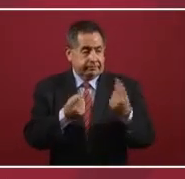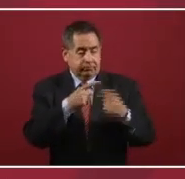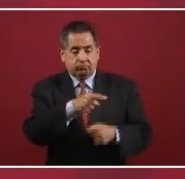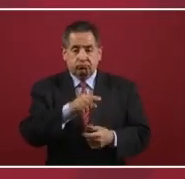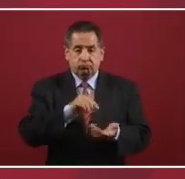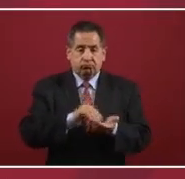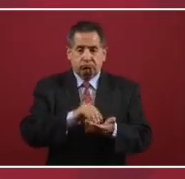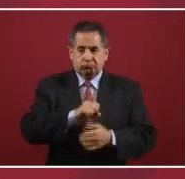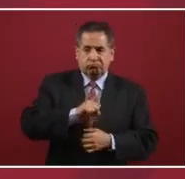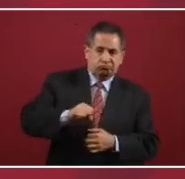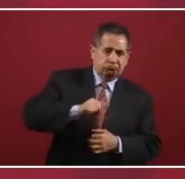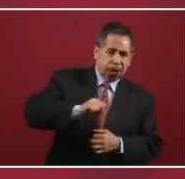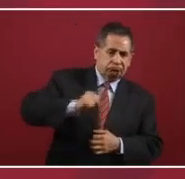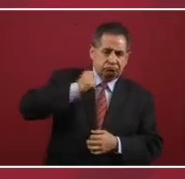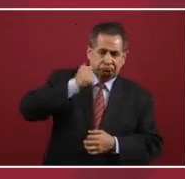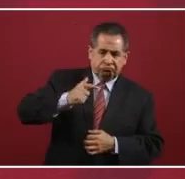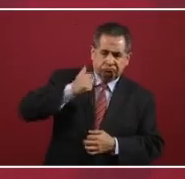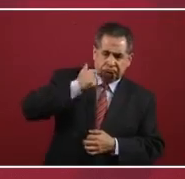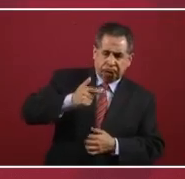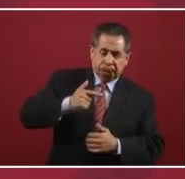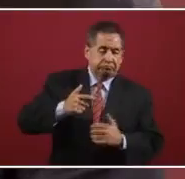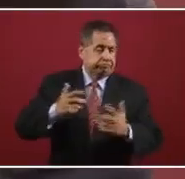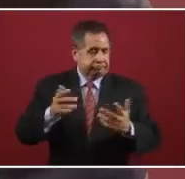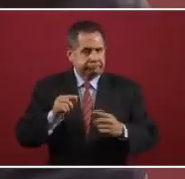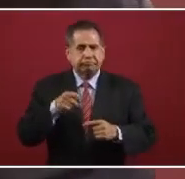resistencias, pero poco a poco